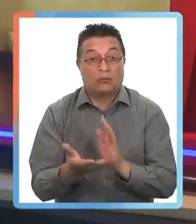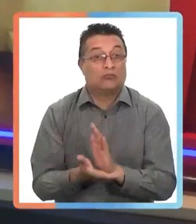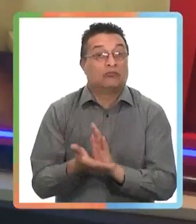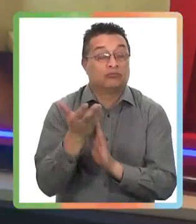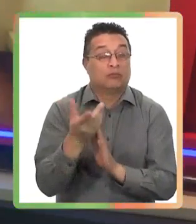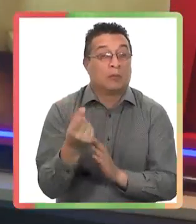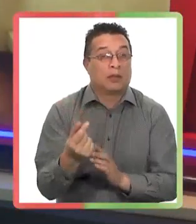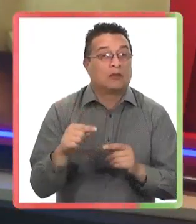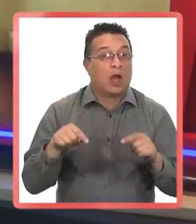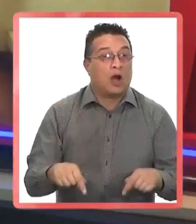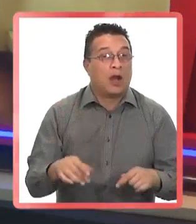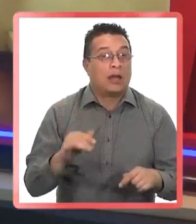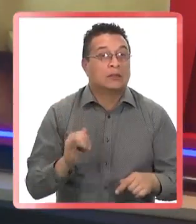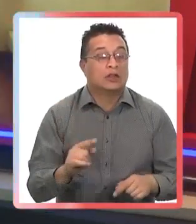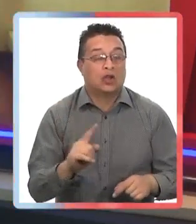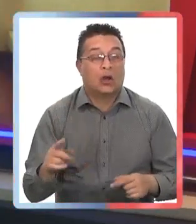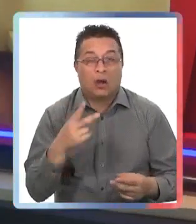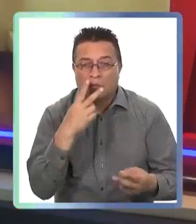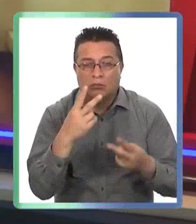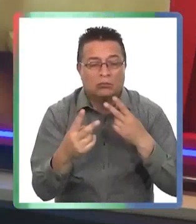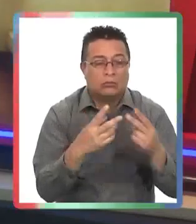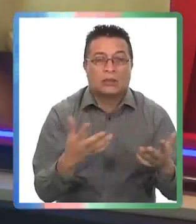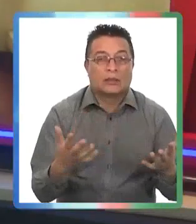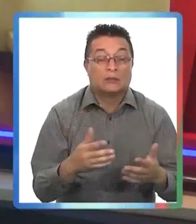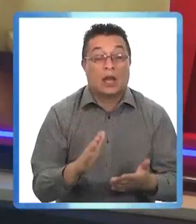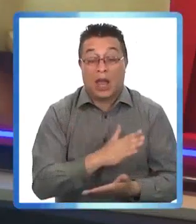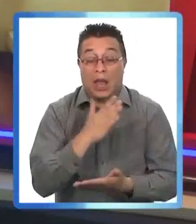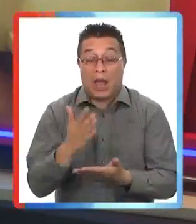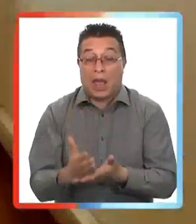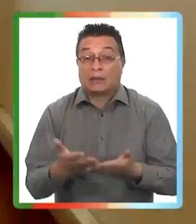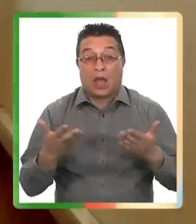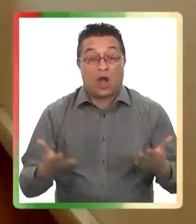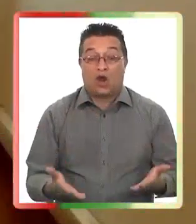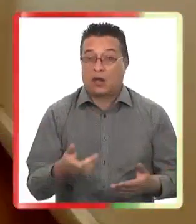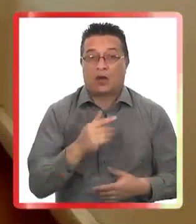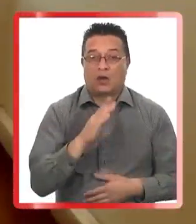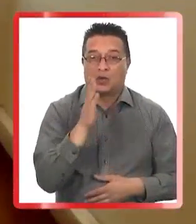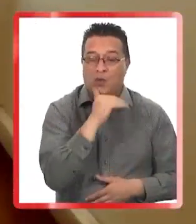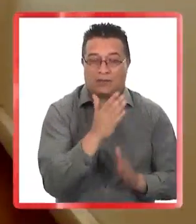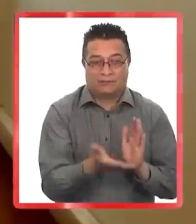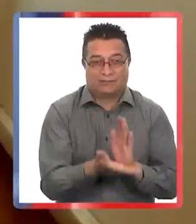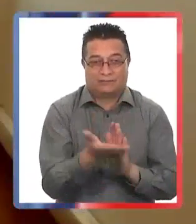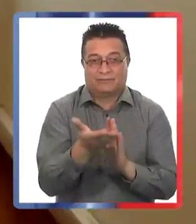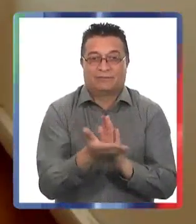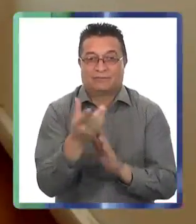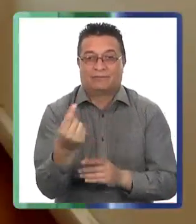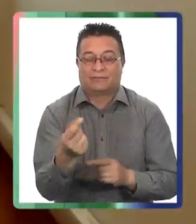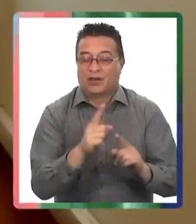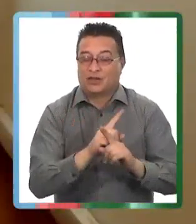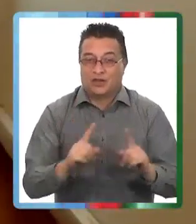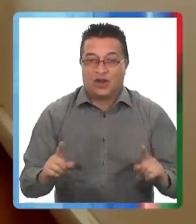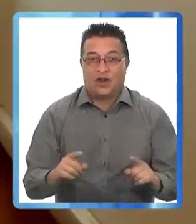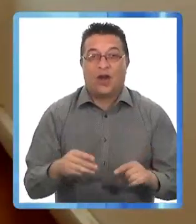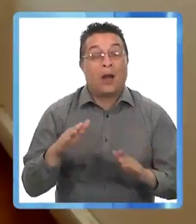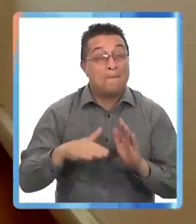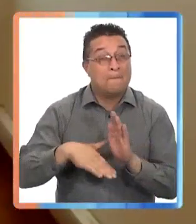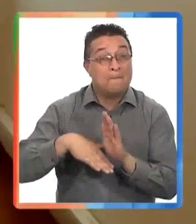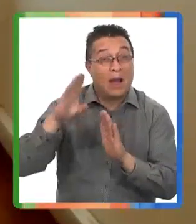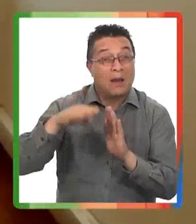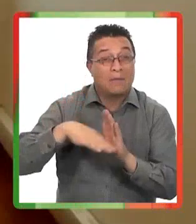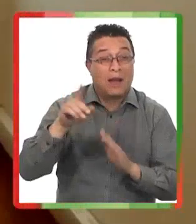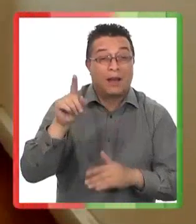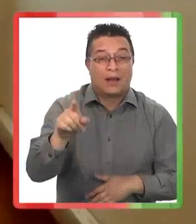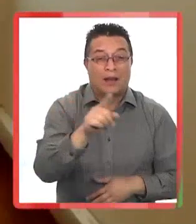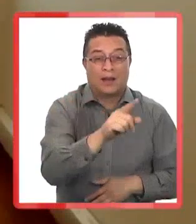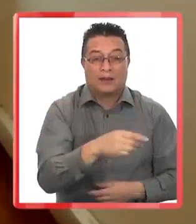atienden a esta situación, dicen, ¿van a subir o no los precios? ¿Qué es lo que han podido testear? Y hasta ahora no se han registrado alzas de precio. La